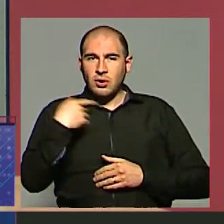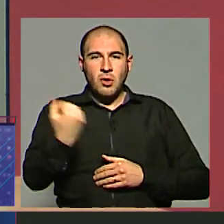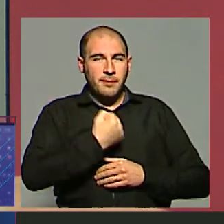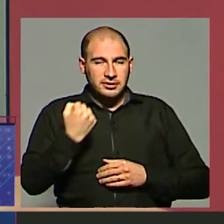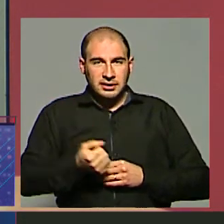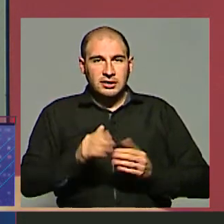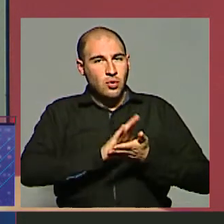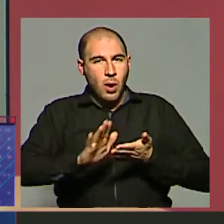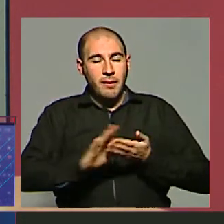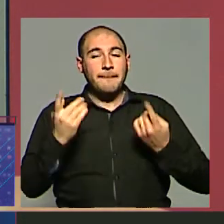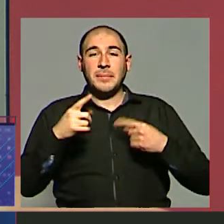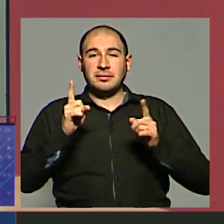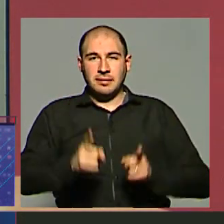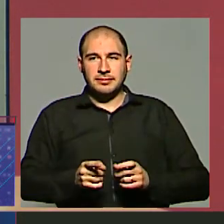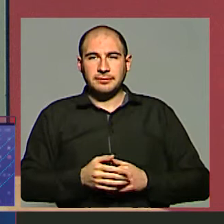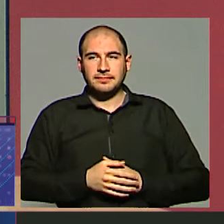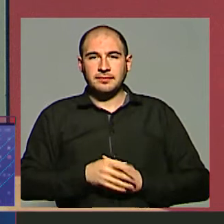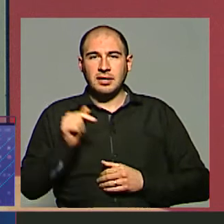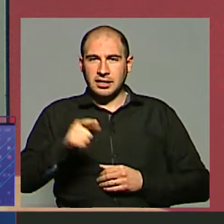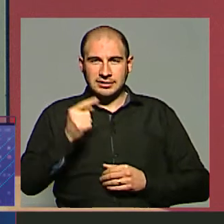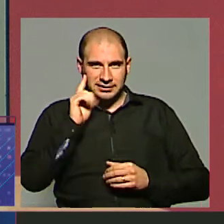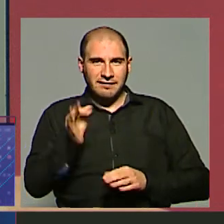importante, era novedoso, pero también era bastante